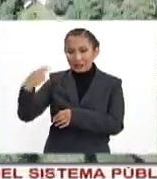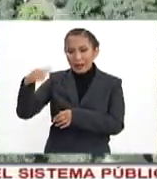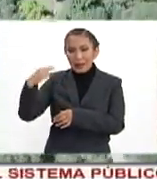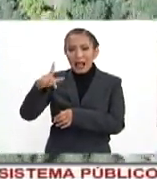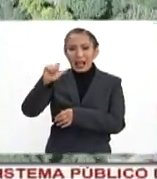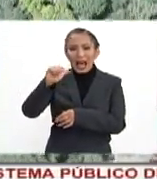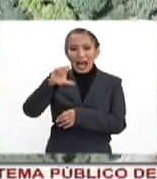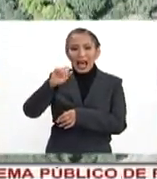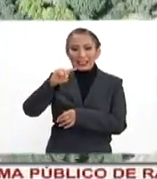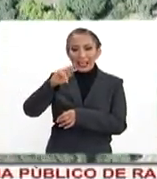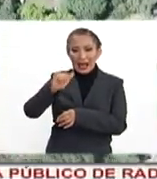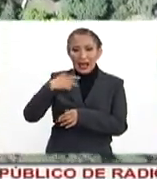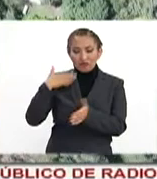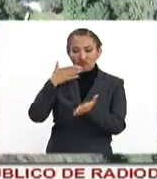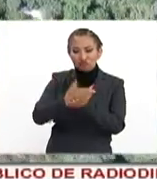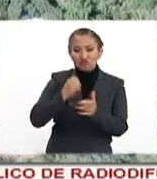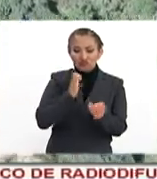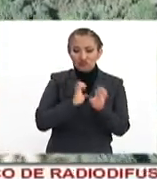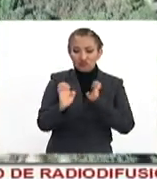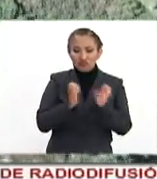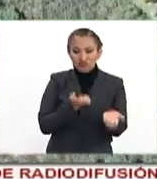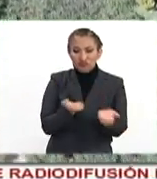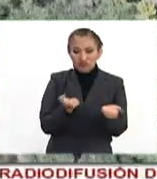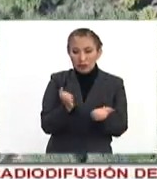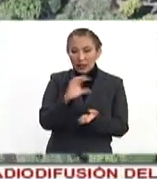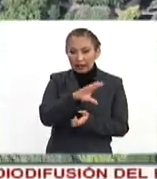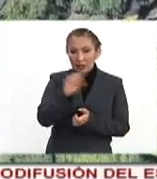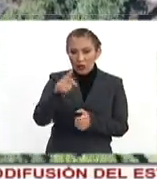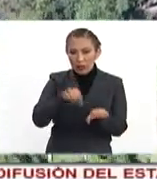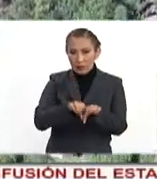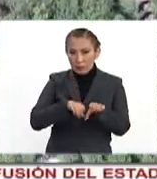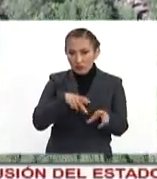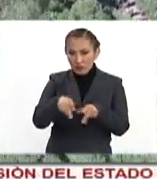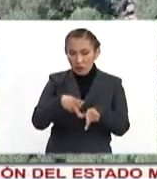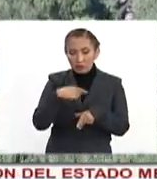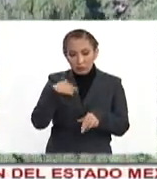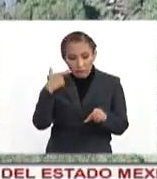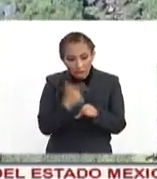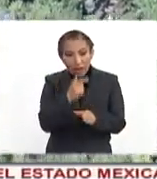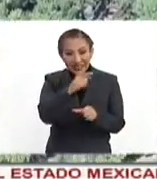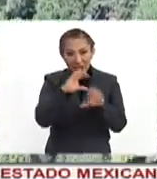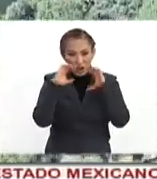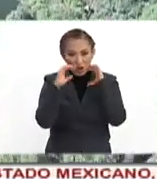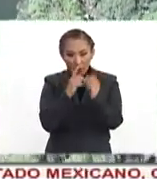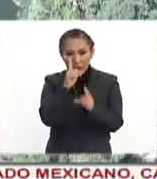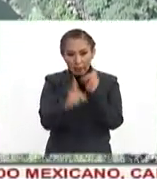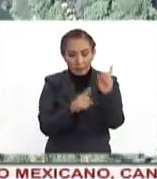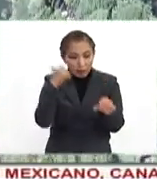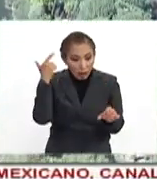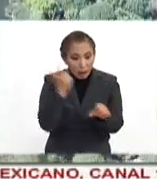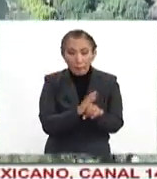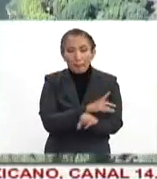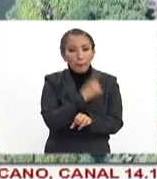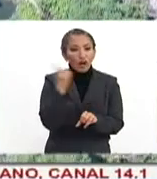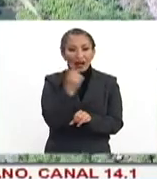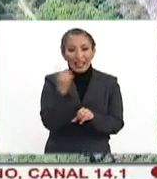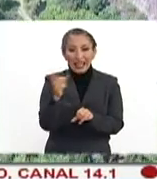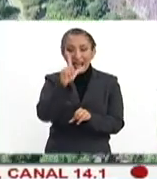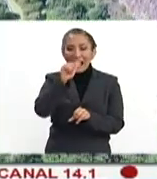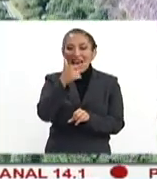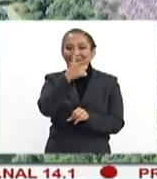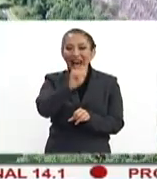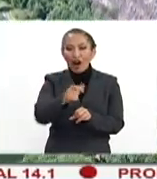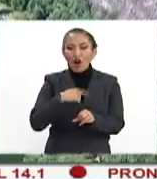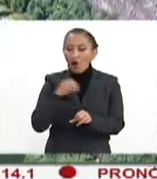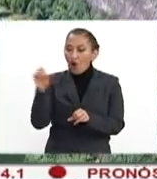llama La Cantera, y es donde entrenan los Pumas. De acuerdo con directivos de este club deportivo, el hallazgo se hizo en un lago ubicado